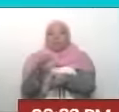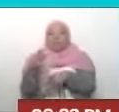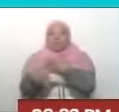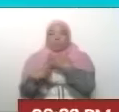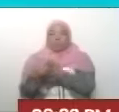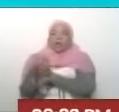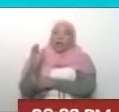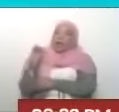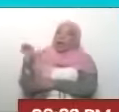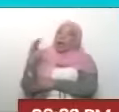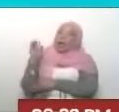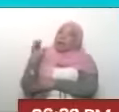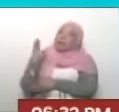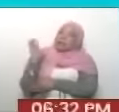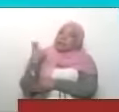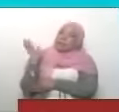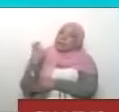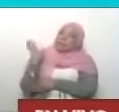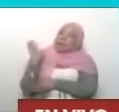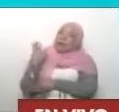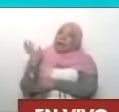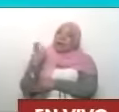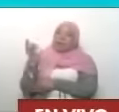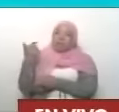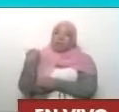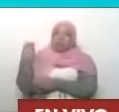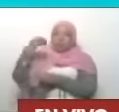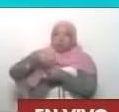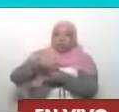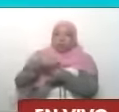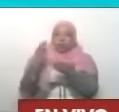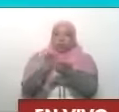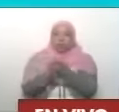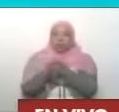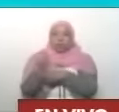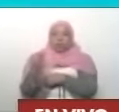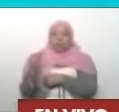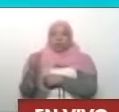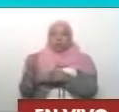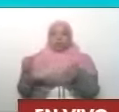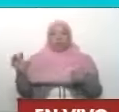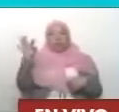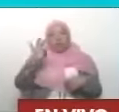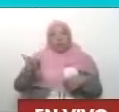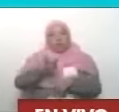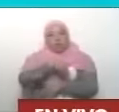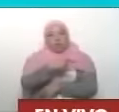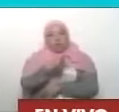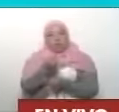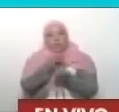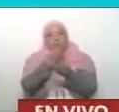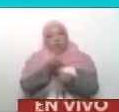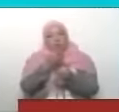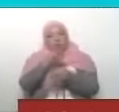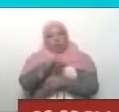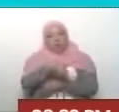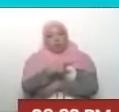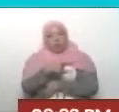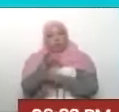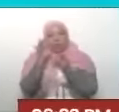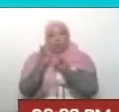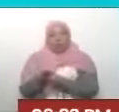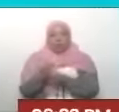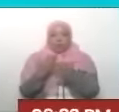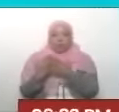la asamblea en la facultad. Luego llegué, acompañé en la Federación de Centro Universitario y fui consejero universitario también.